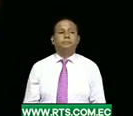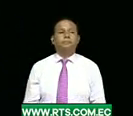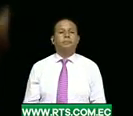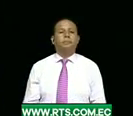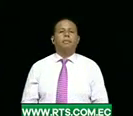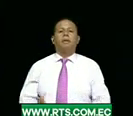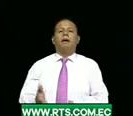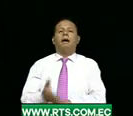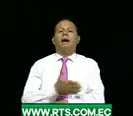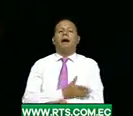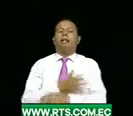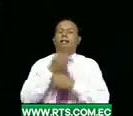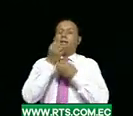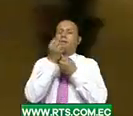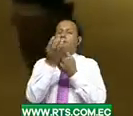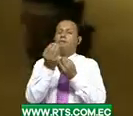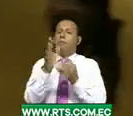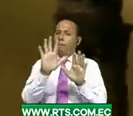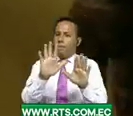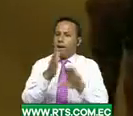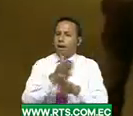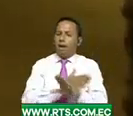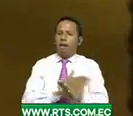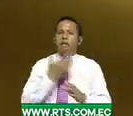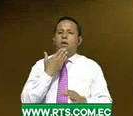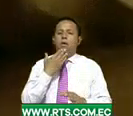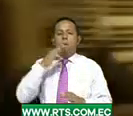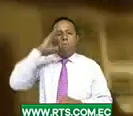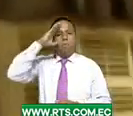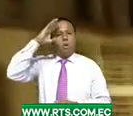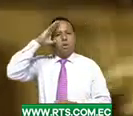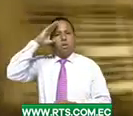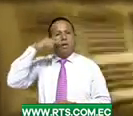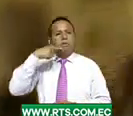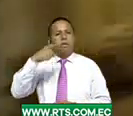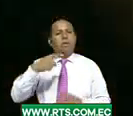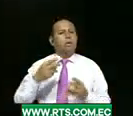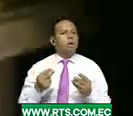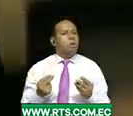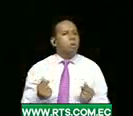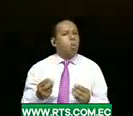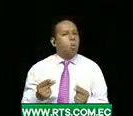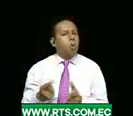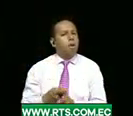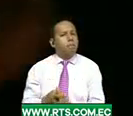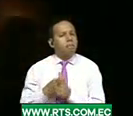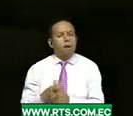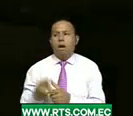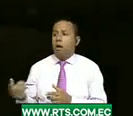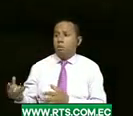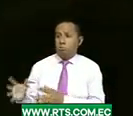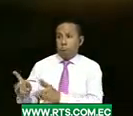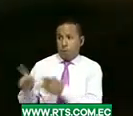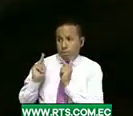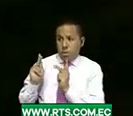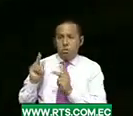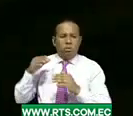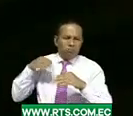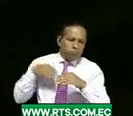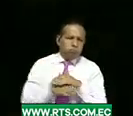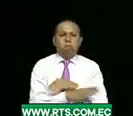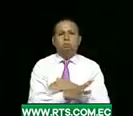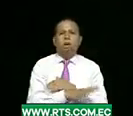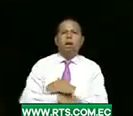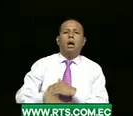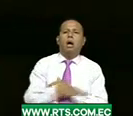Antes que la información se filtre y el operativo fracase, la policía solicitó un acto urgente para allanar una casa ubicada en el sector de Vuelta Larga, al sur